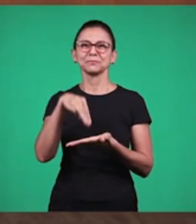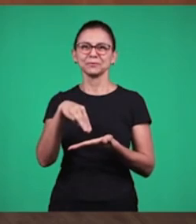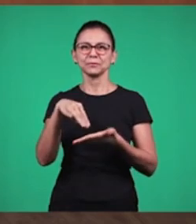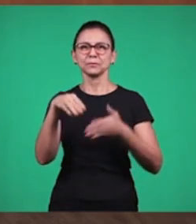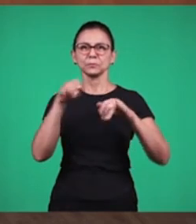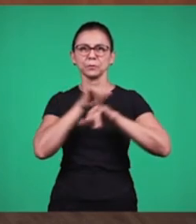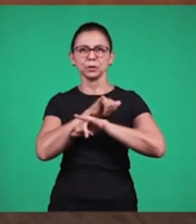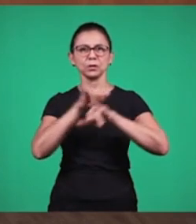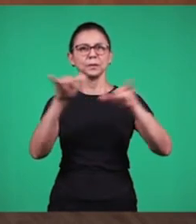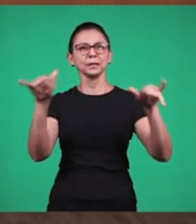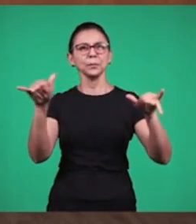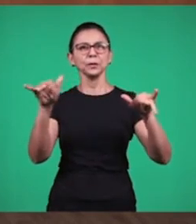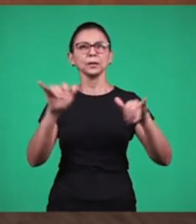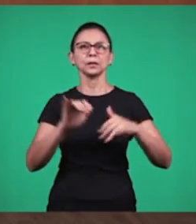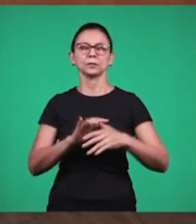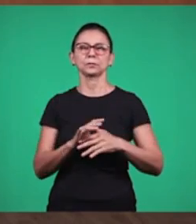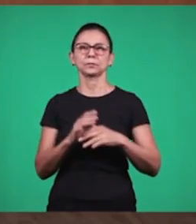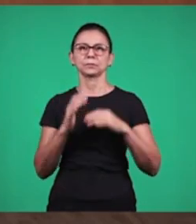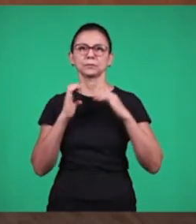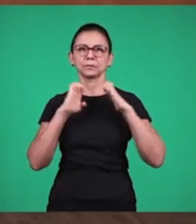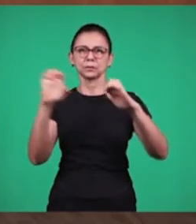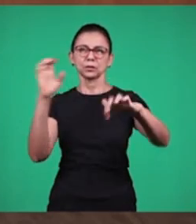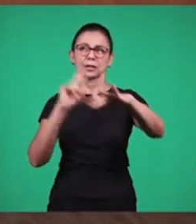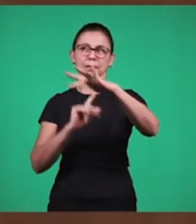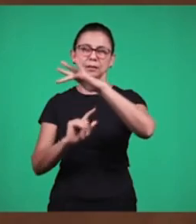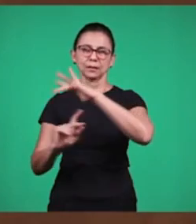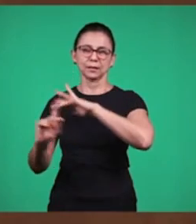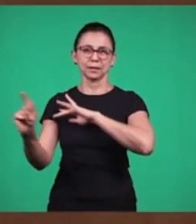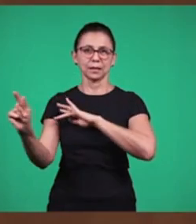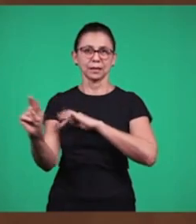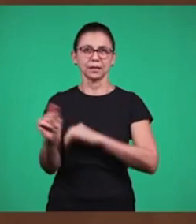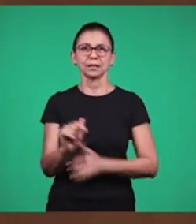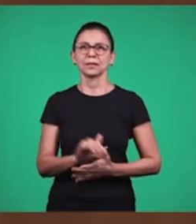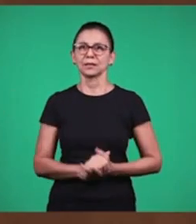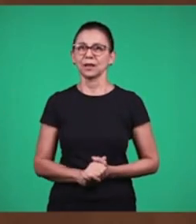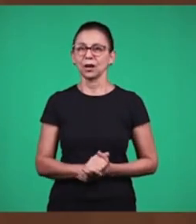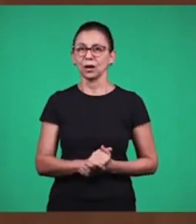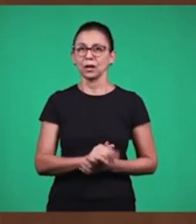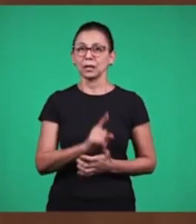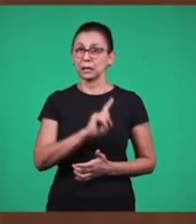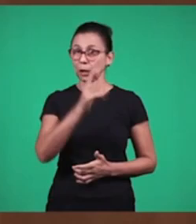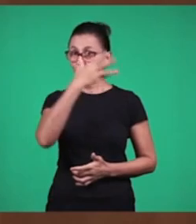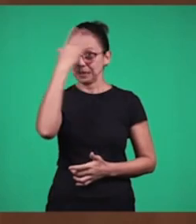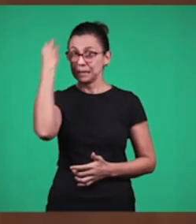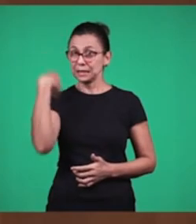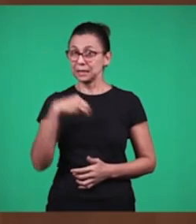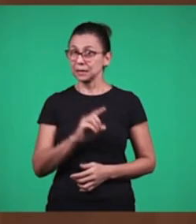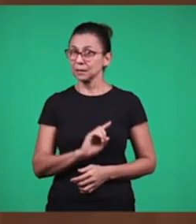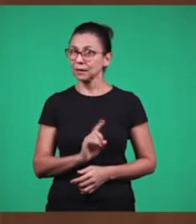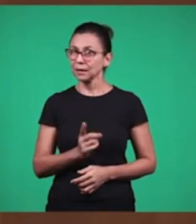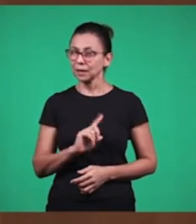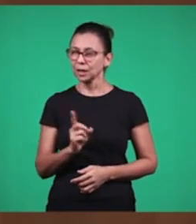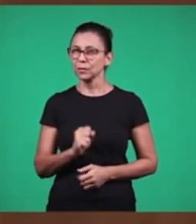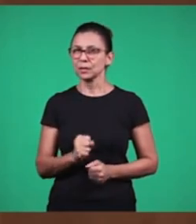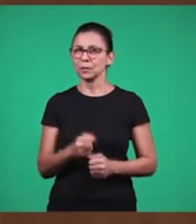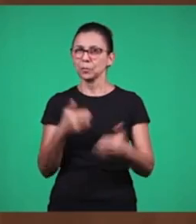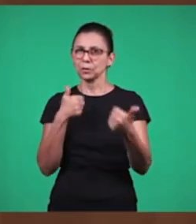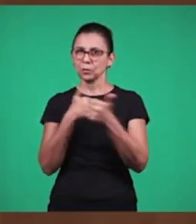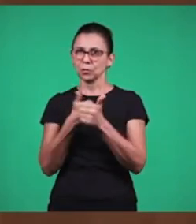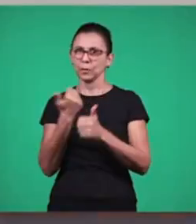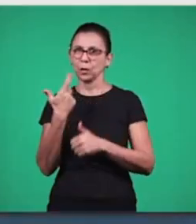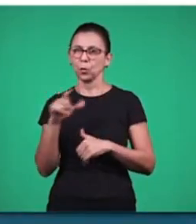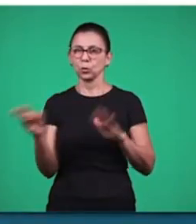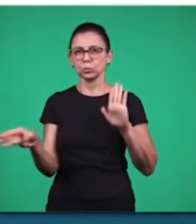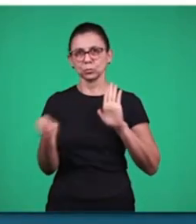Maranata, anunciando el Evangelio Eterno. Y no olvide, usted puede acompañar este y otros contenidos